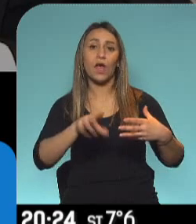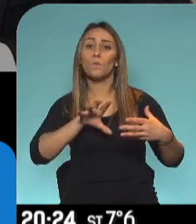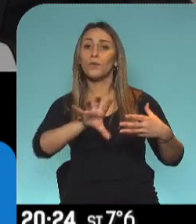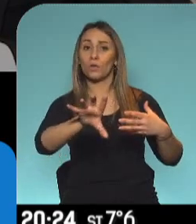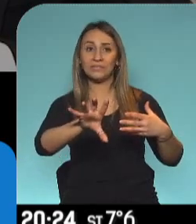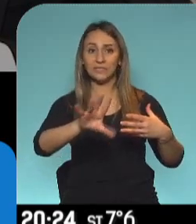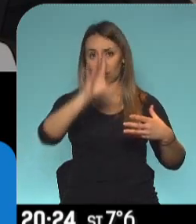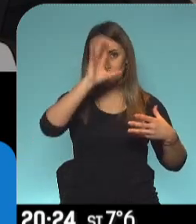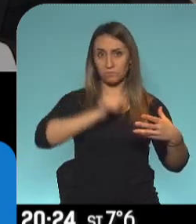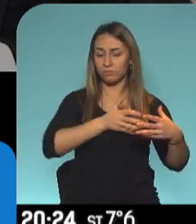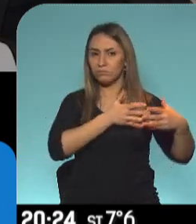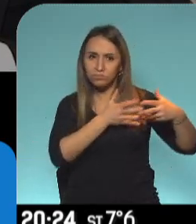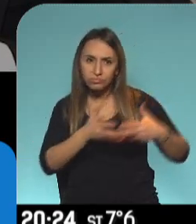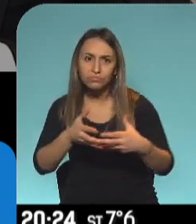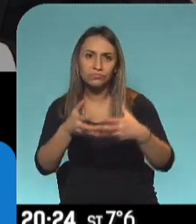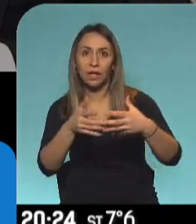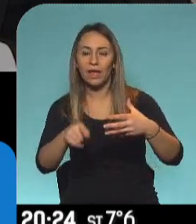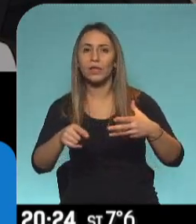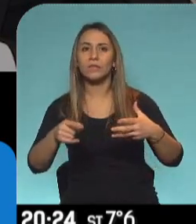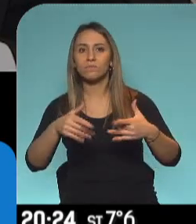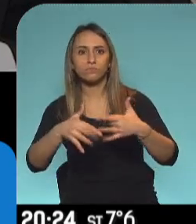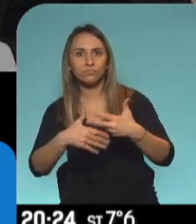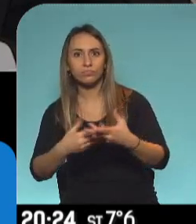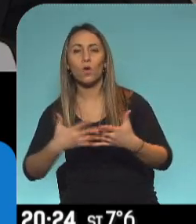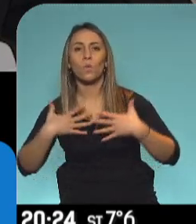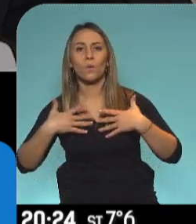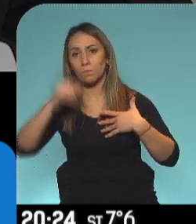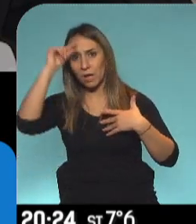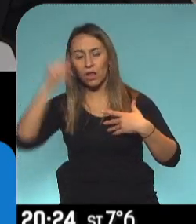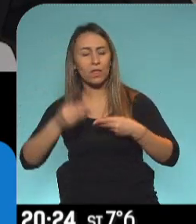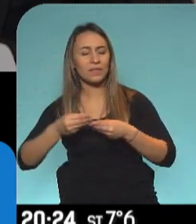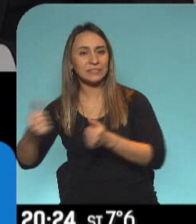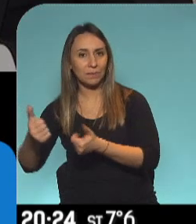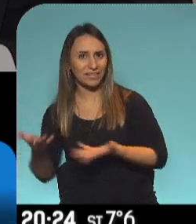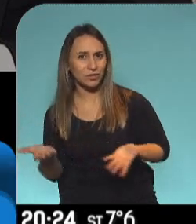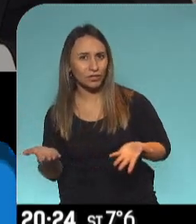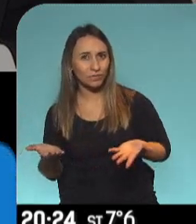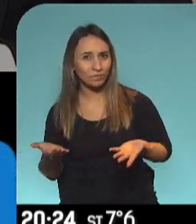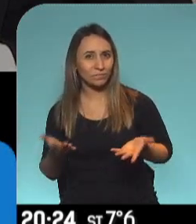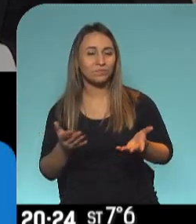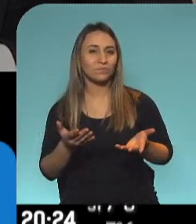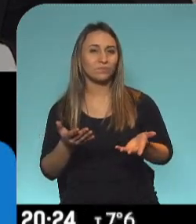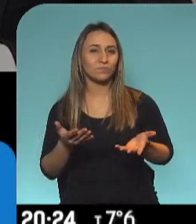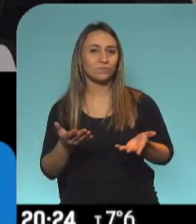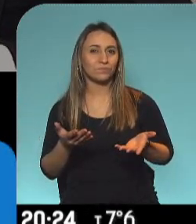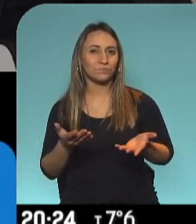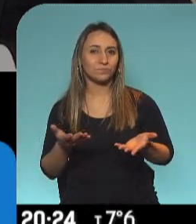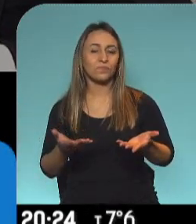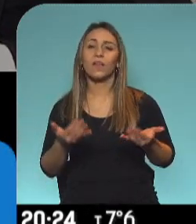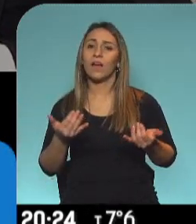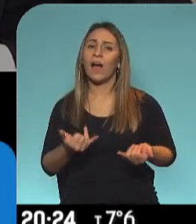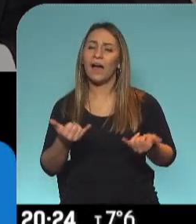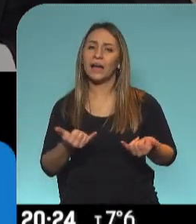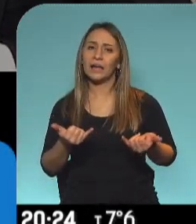provincia. Tenemos que entender también que ahí hubo evidentemente una